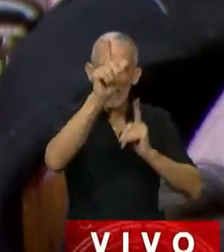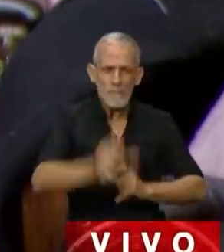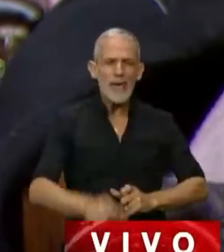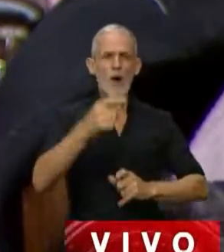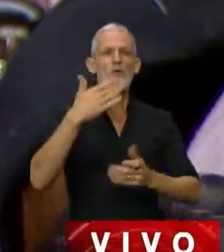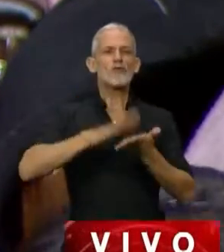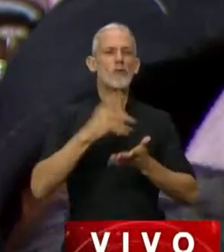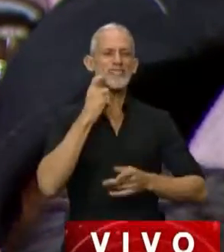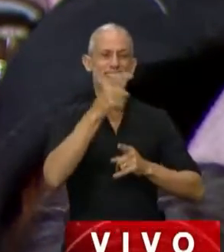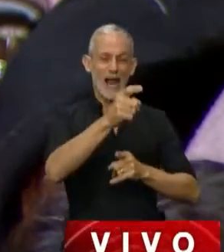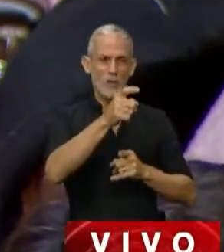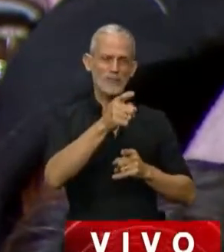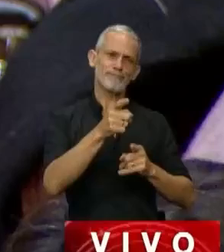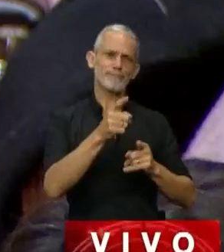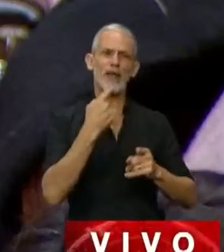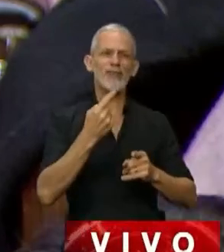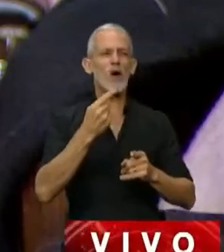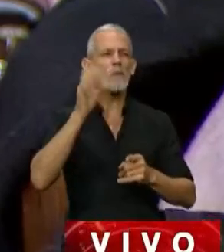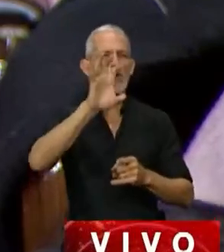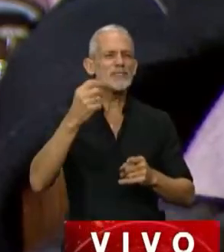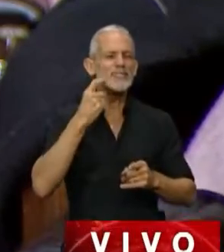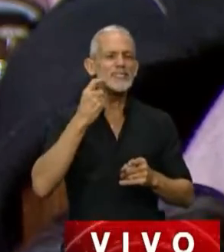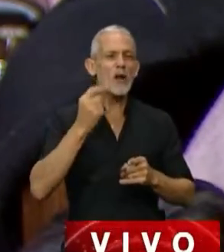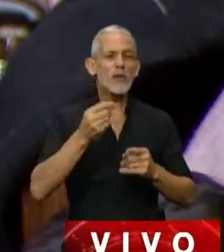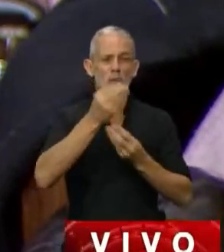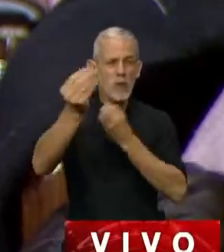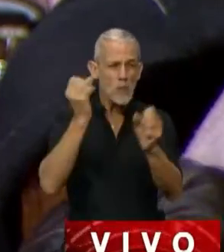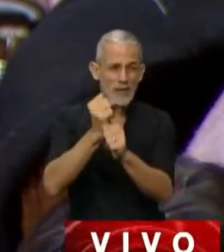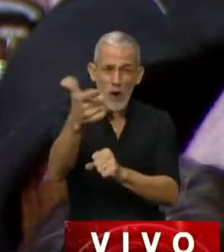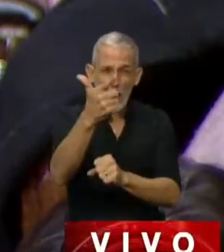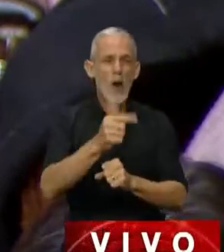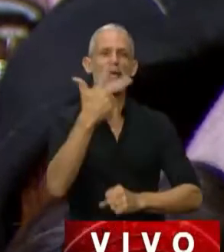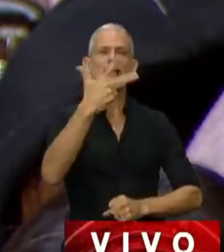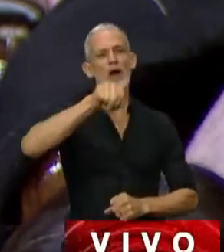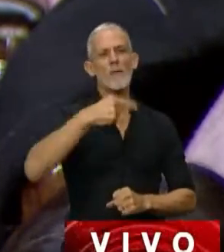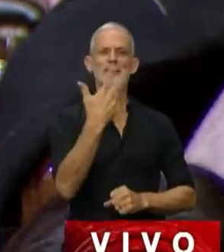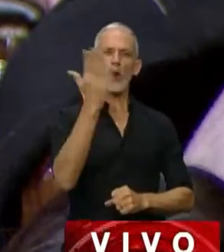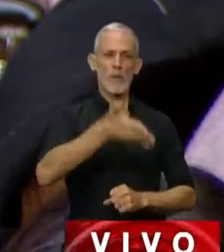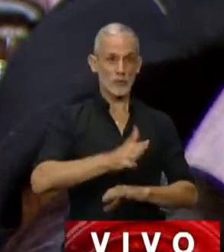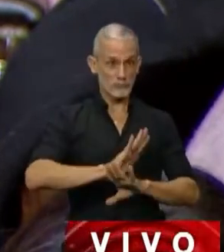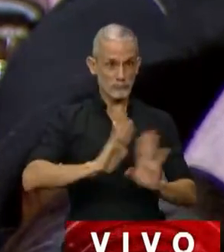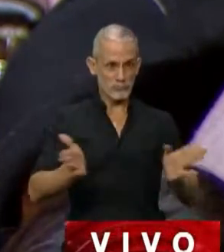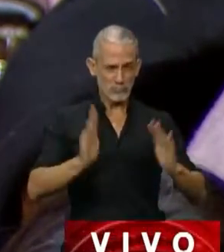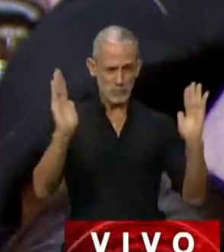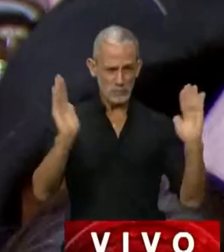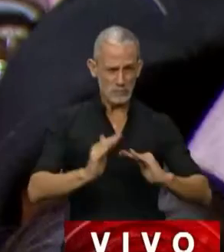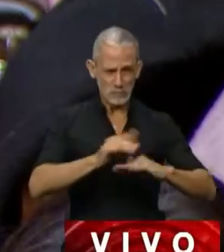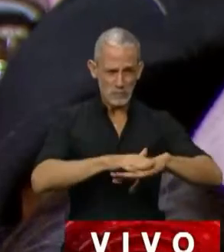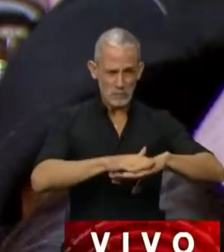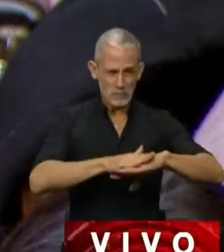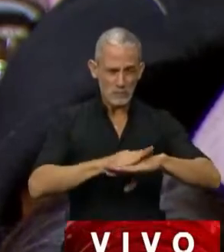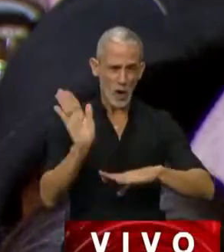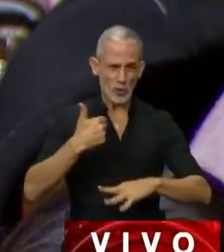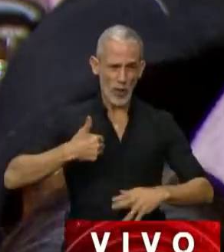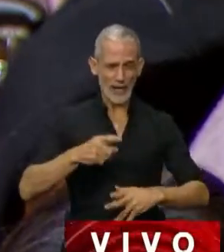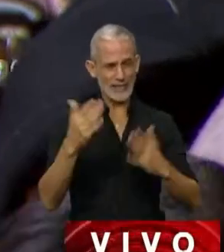por la provincia de San Luis, decir que en la provincia de San Luis la desocupación es del 3,5%, es la más baja del país. Nada